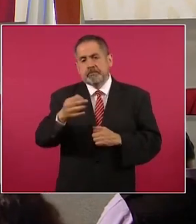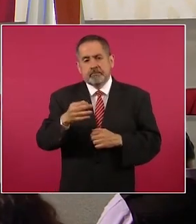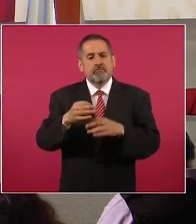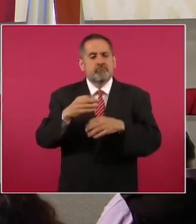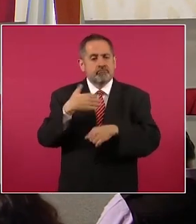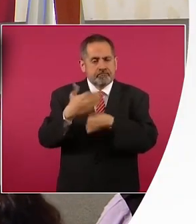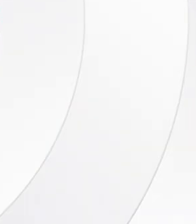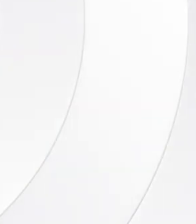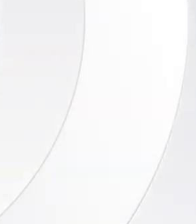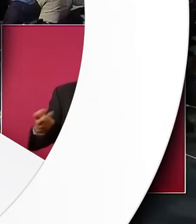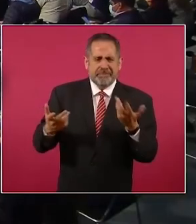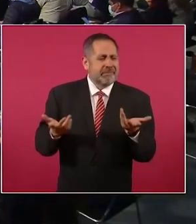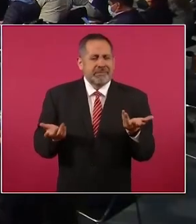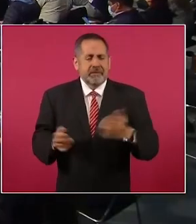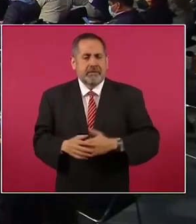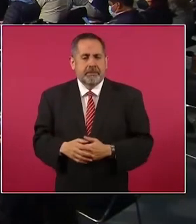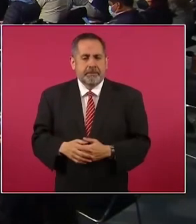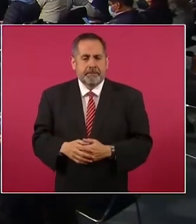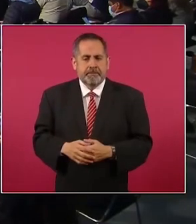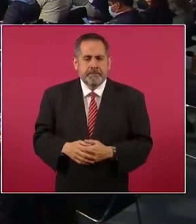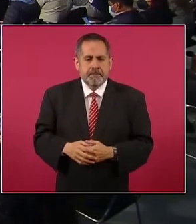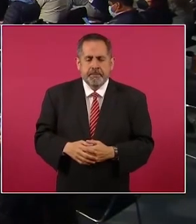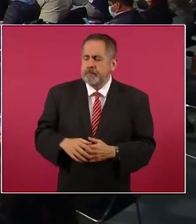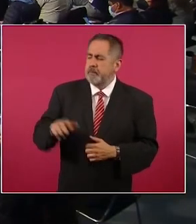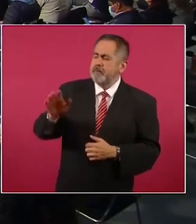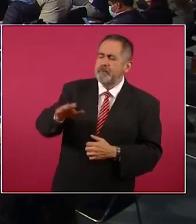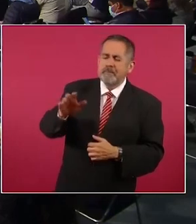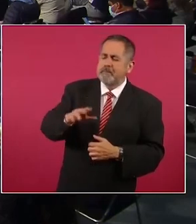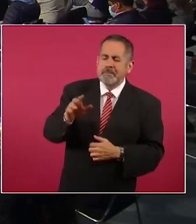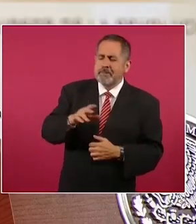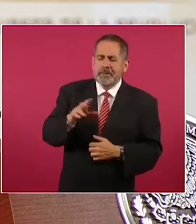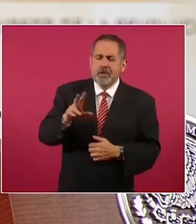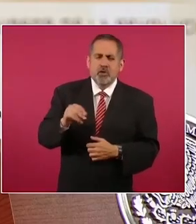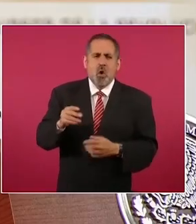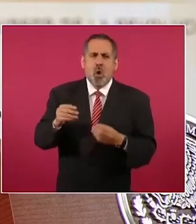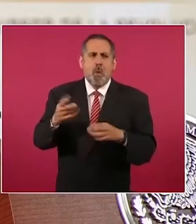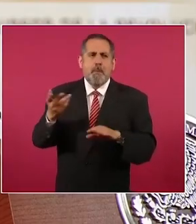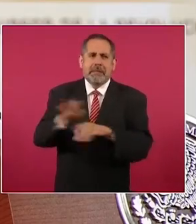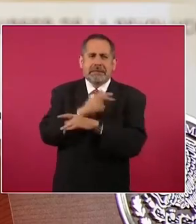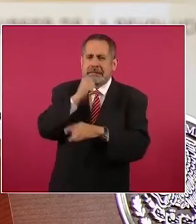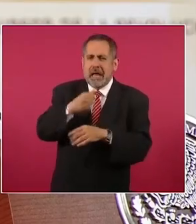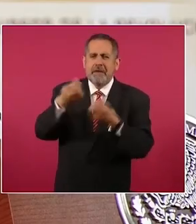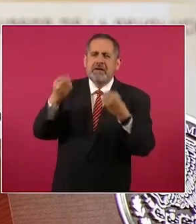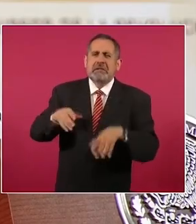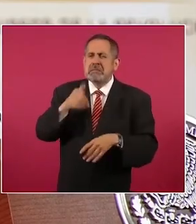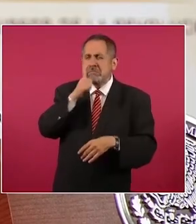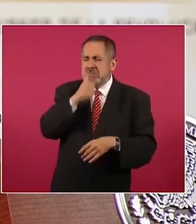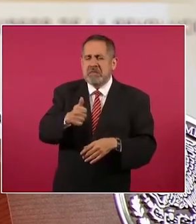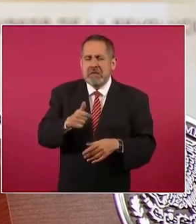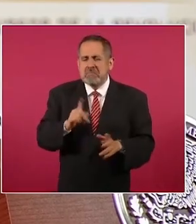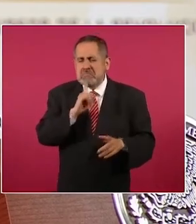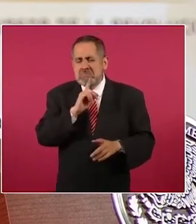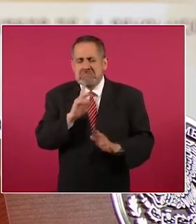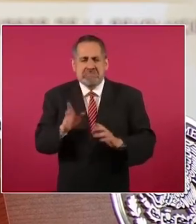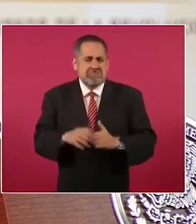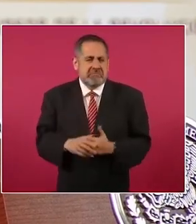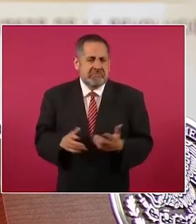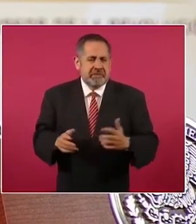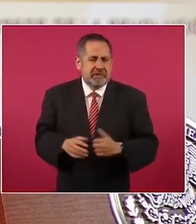a seguir trabajando. No afecta mucho, yo diría que nada, porque